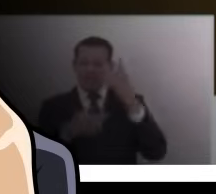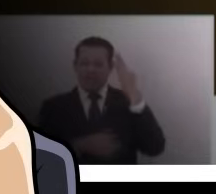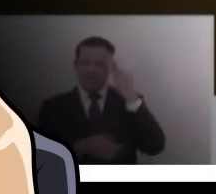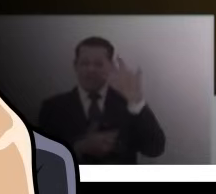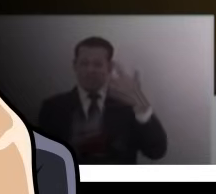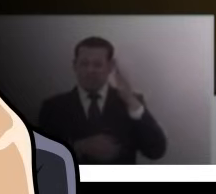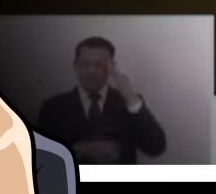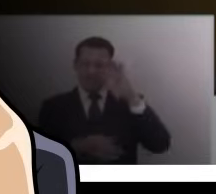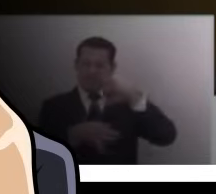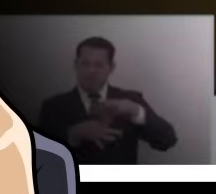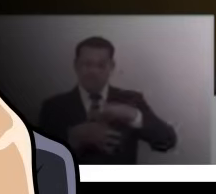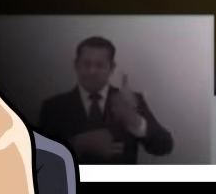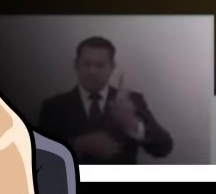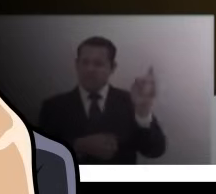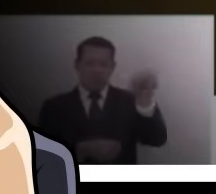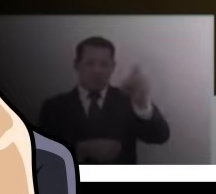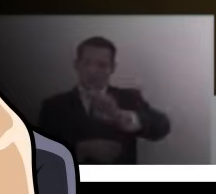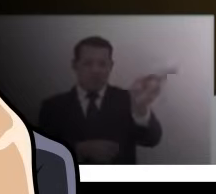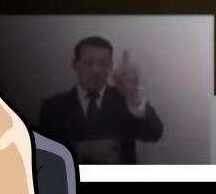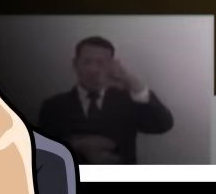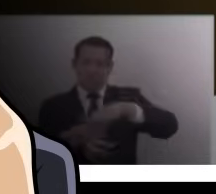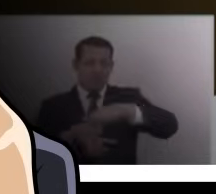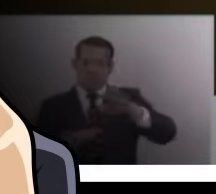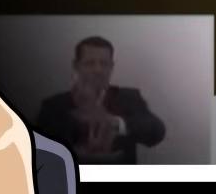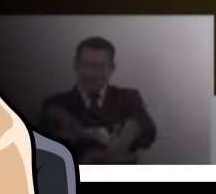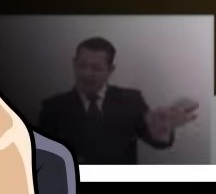van a votar, no voten.